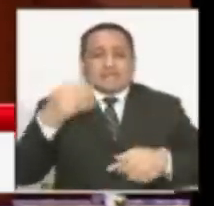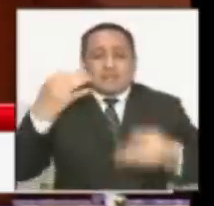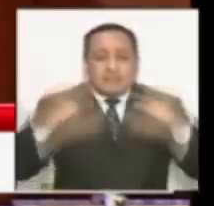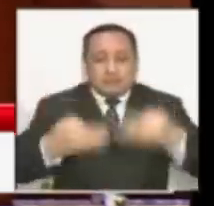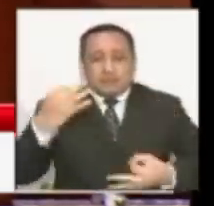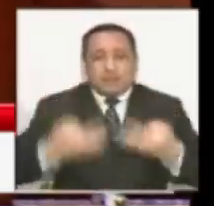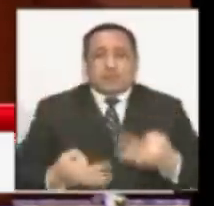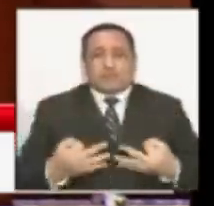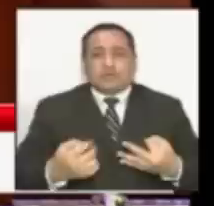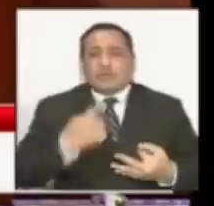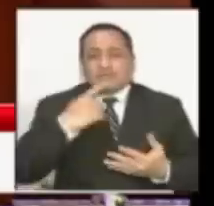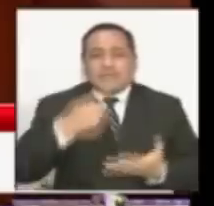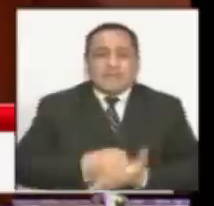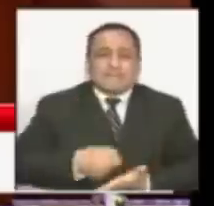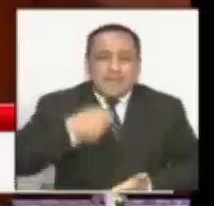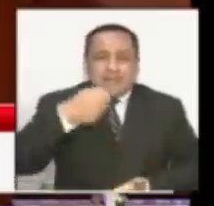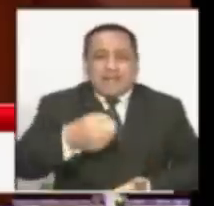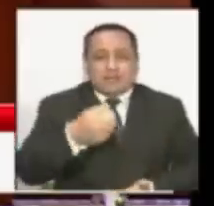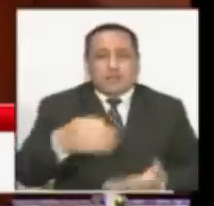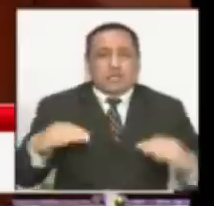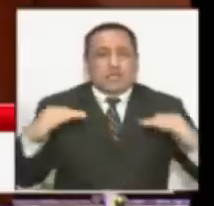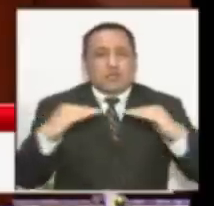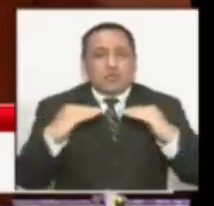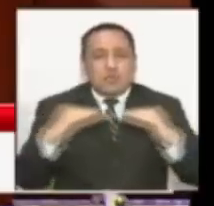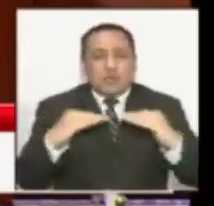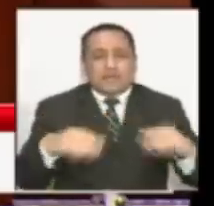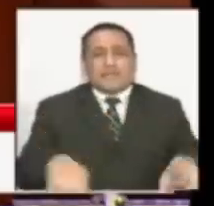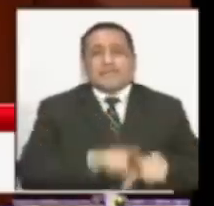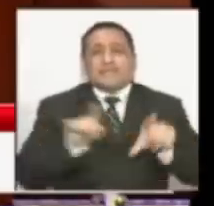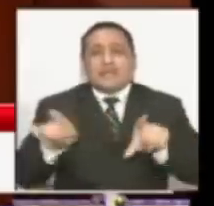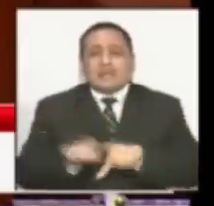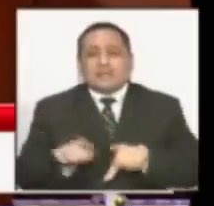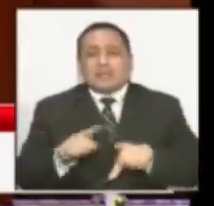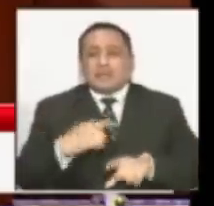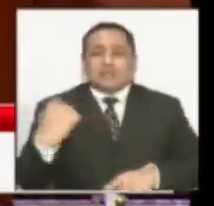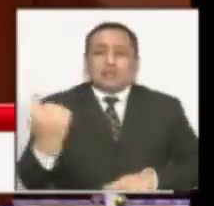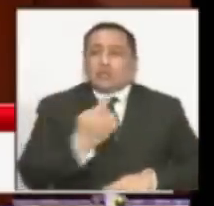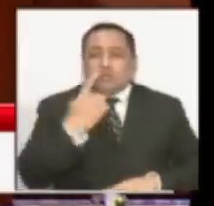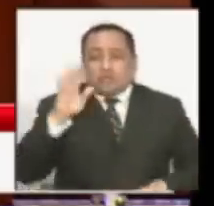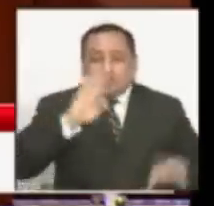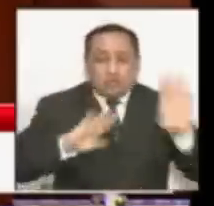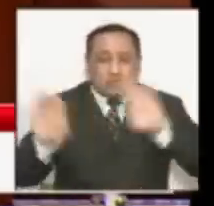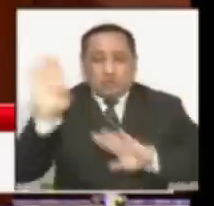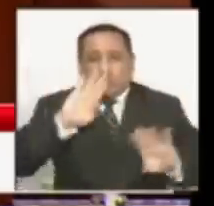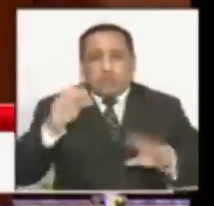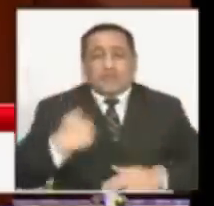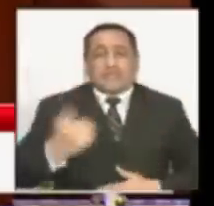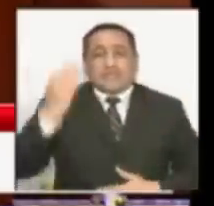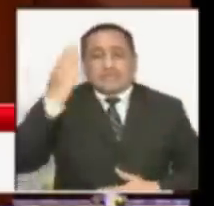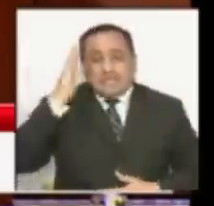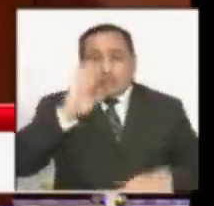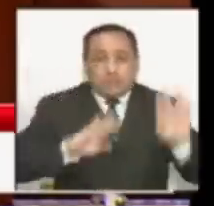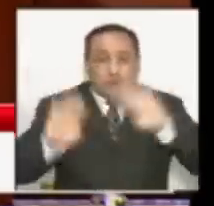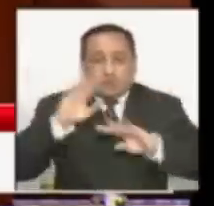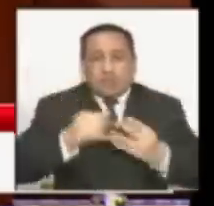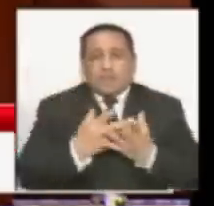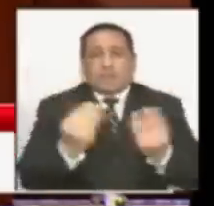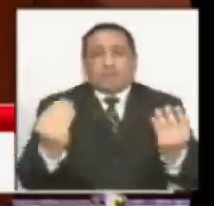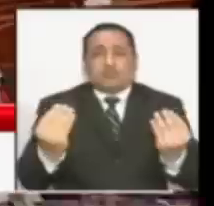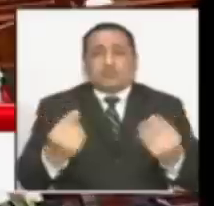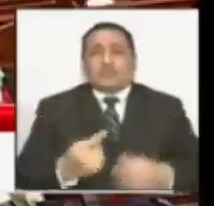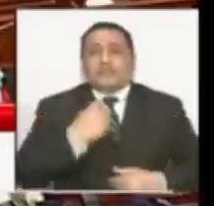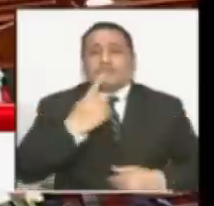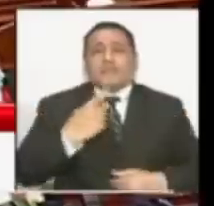sea financiado y equilibrado, y sobre todo lo que nos preocupa, y sé que les preocupa a muchísimos de